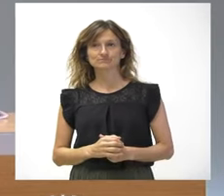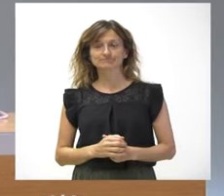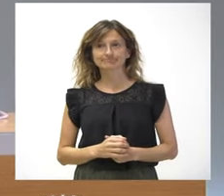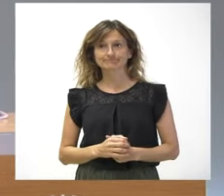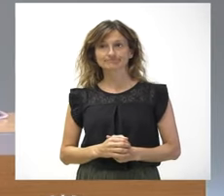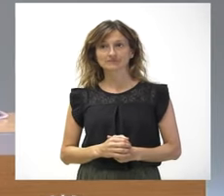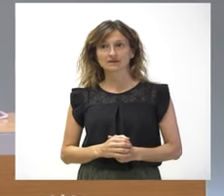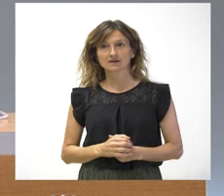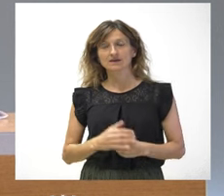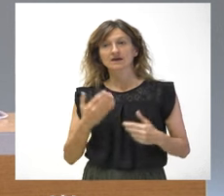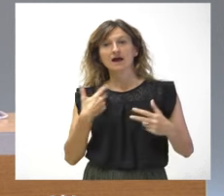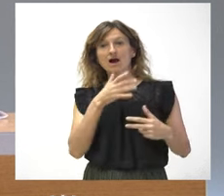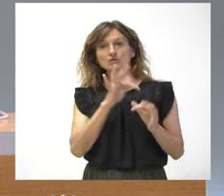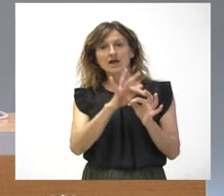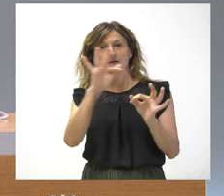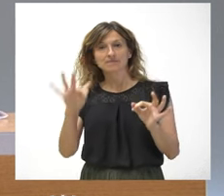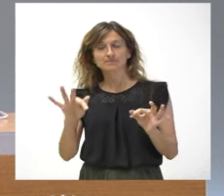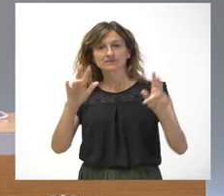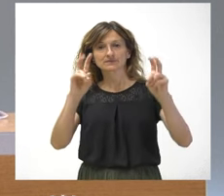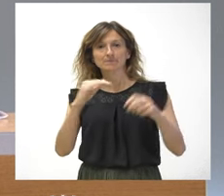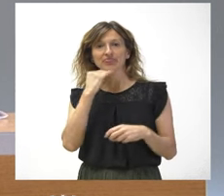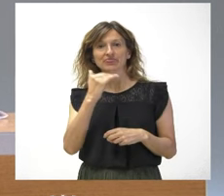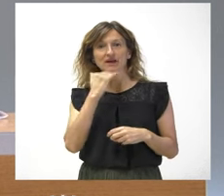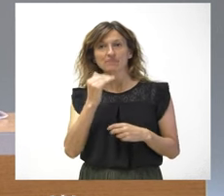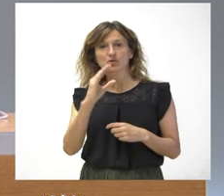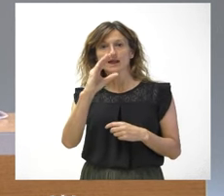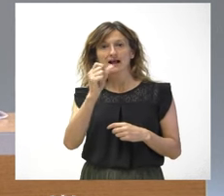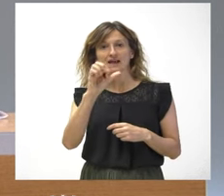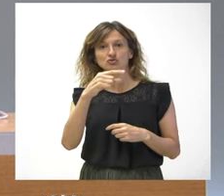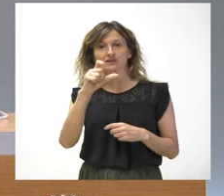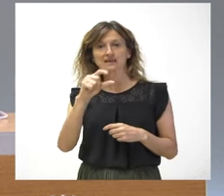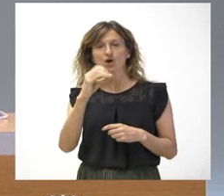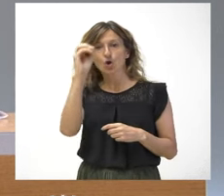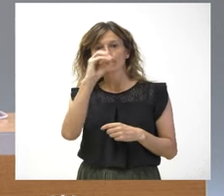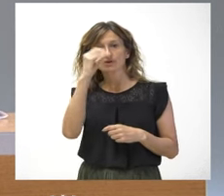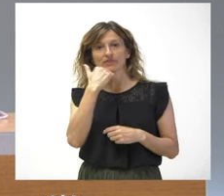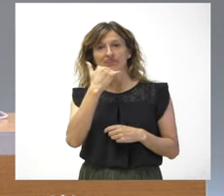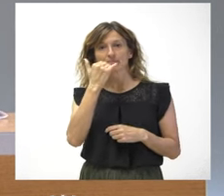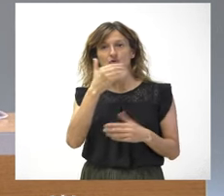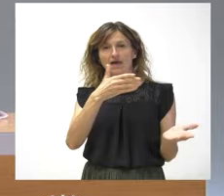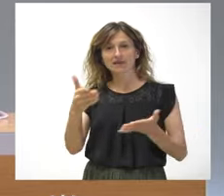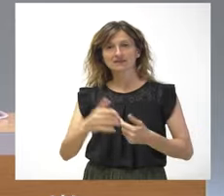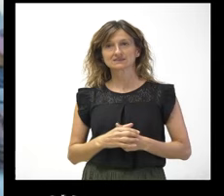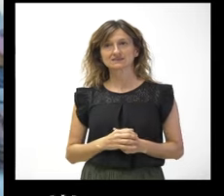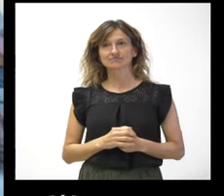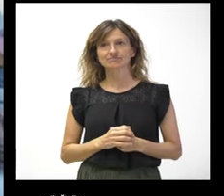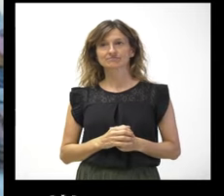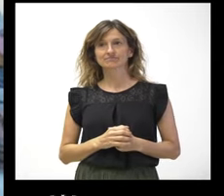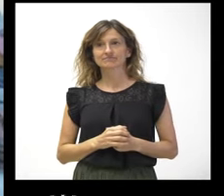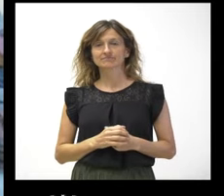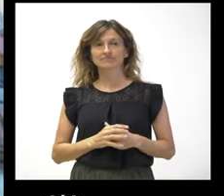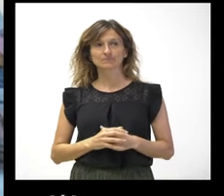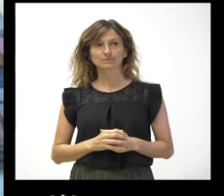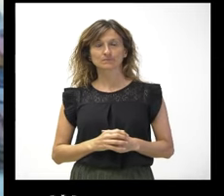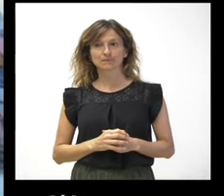pues terminamos esta ronda telemática en Zamora con Carlos Gil de la opinión de Zamora Adelante Carlos